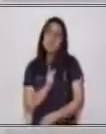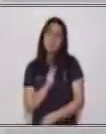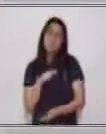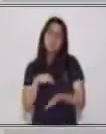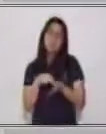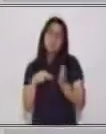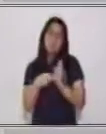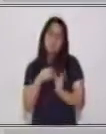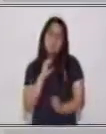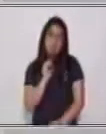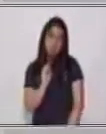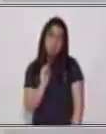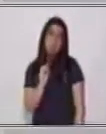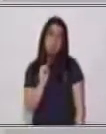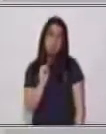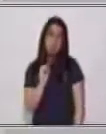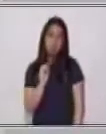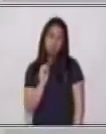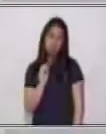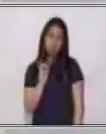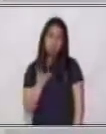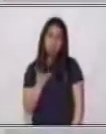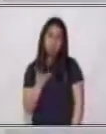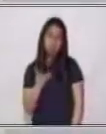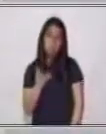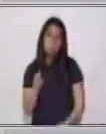cuadrado igual a 0.